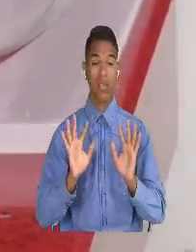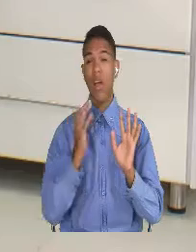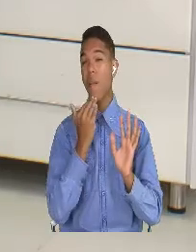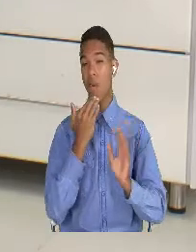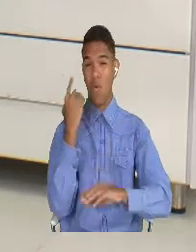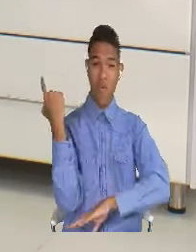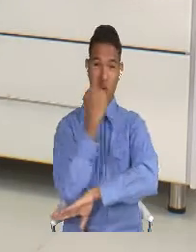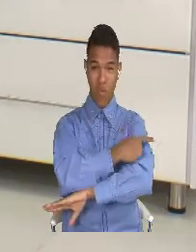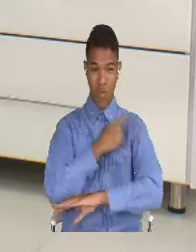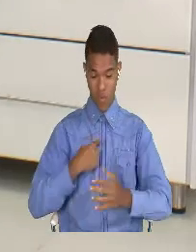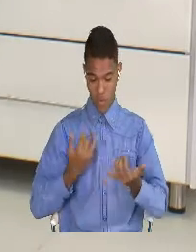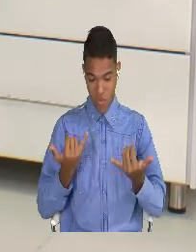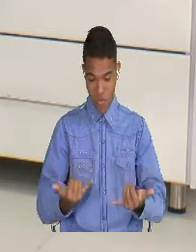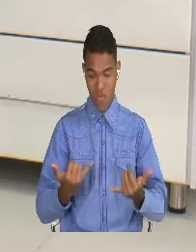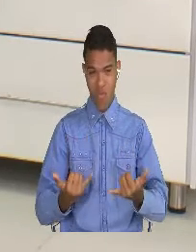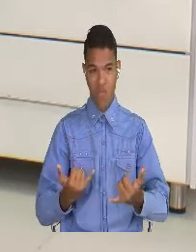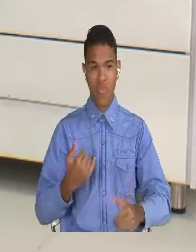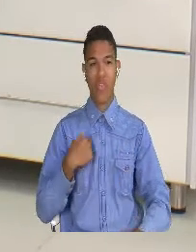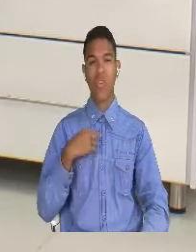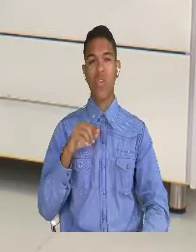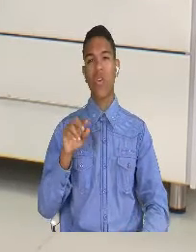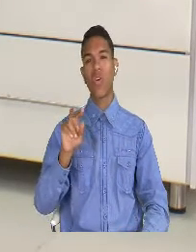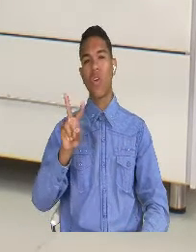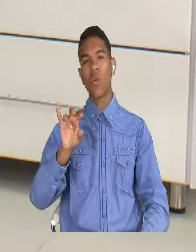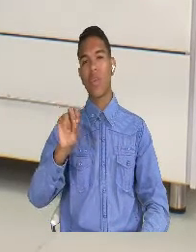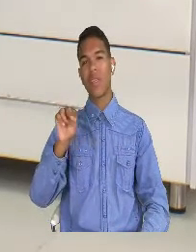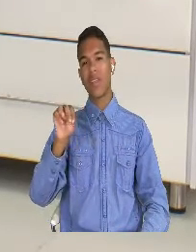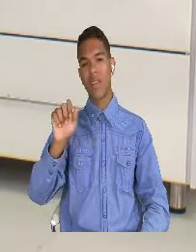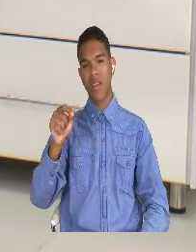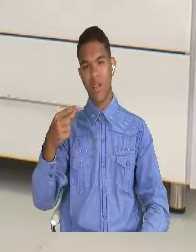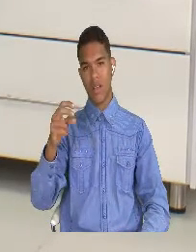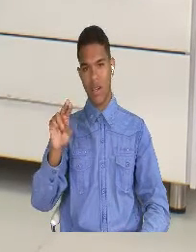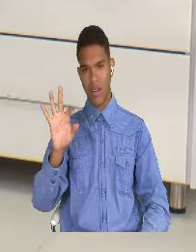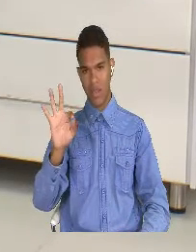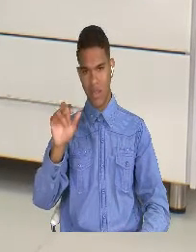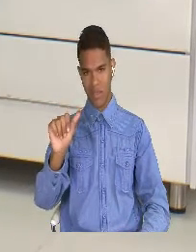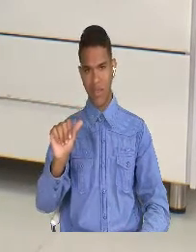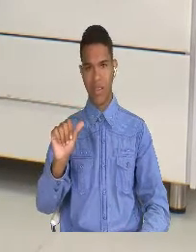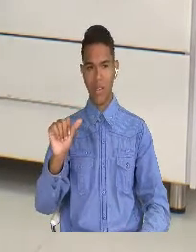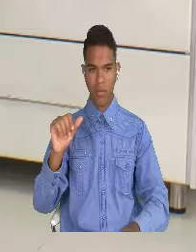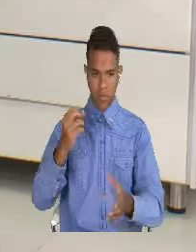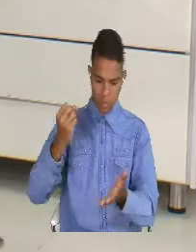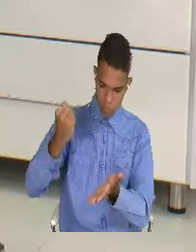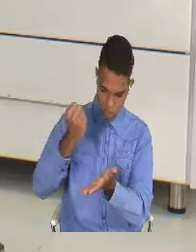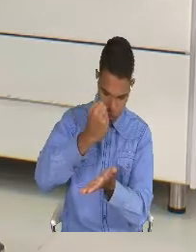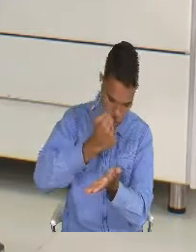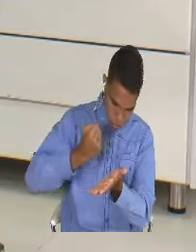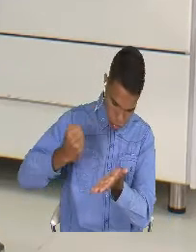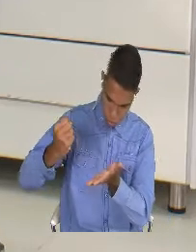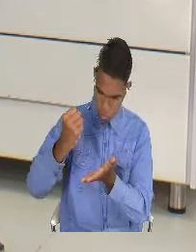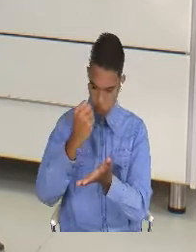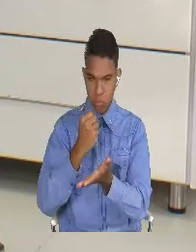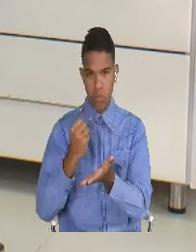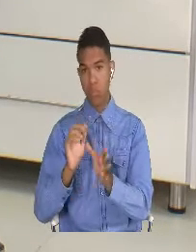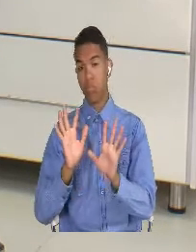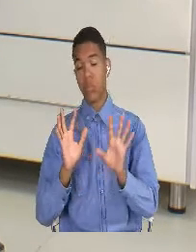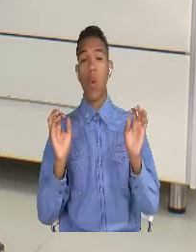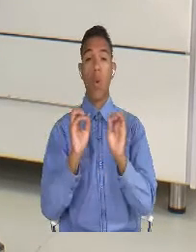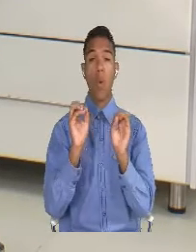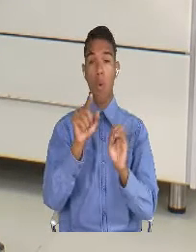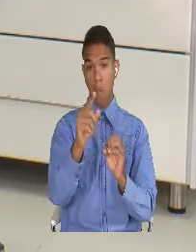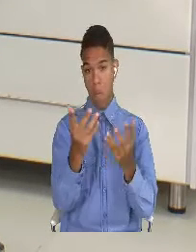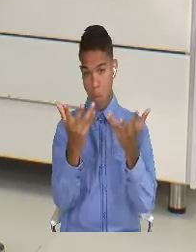agregar una vinagreta de maracuyá, que queda muy bien con esta ensalada. Igual ustedes en casa le pueden agregar, si quieren,